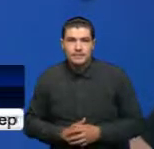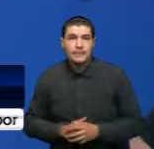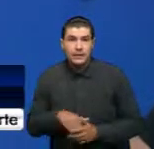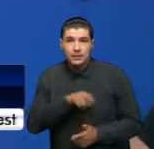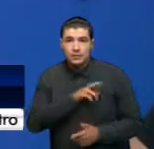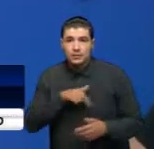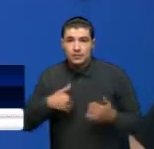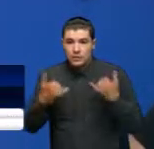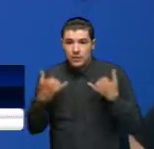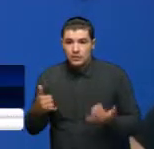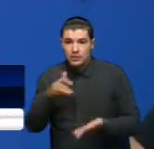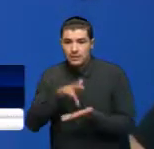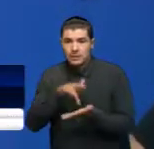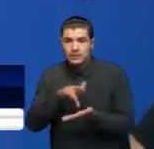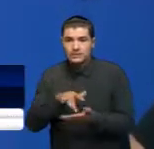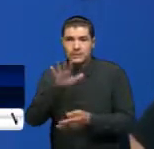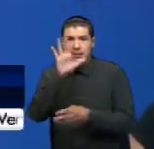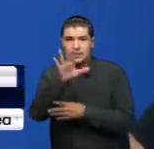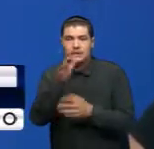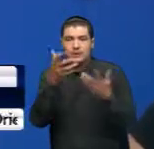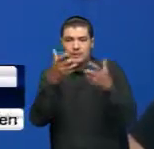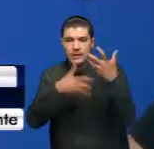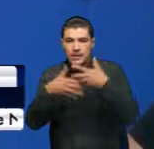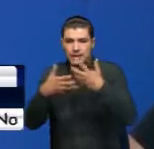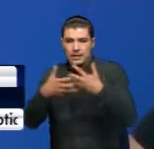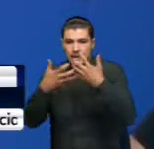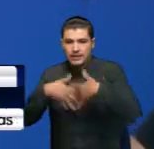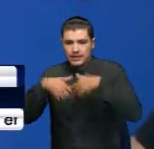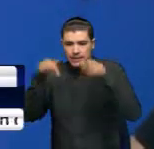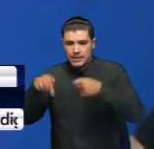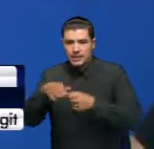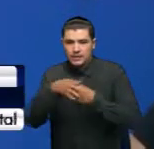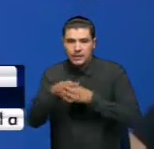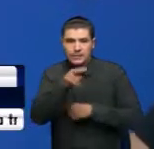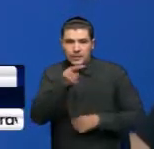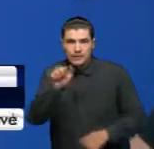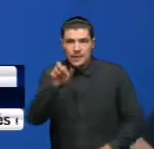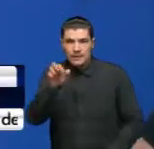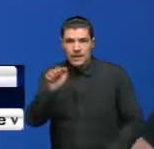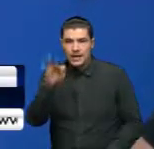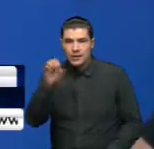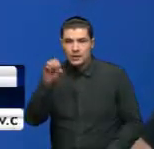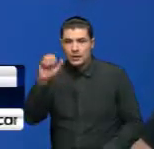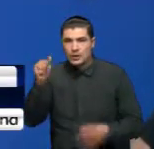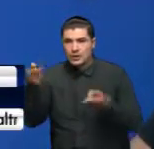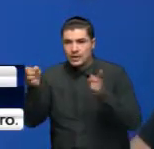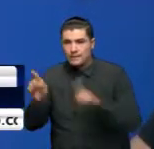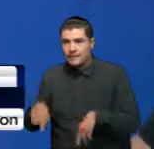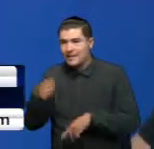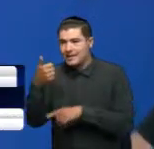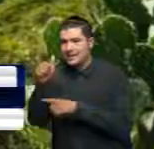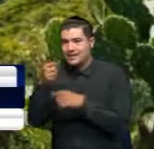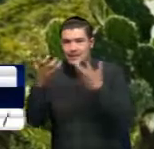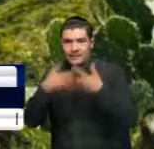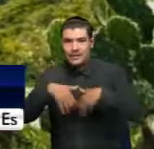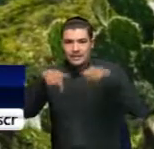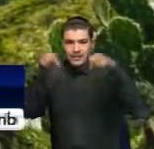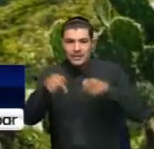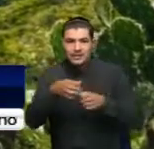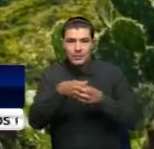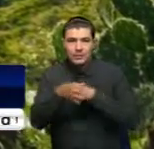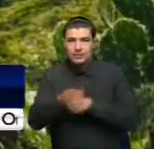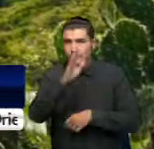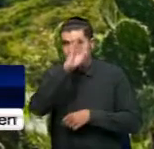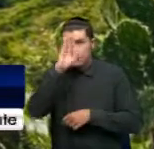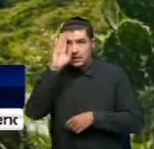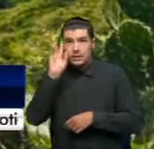tenemos la participación de 5 empresarios del municipio zapatoca y 10 empresarios del municipio de san gil el